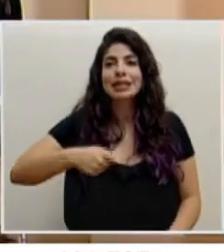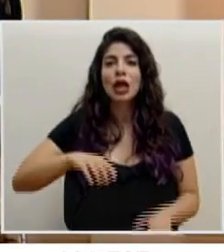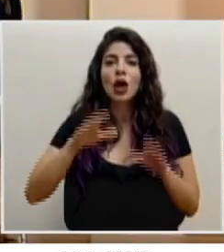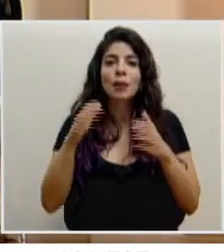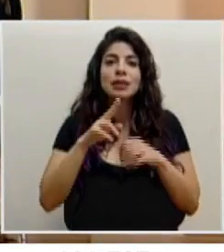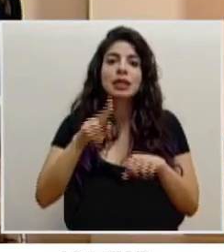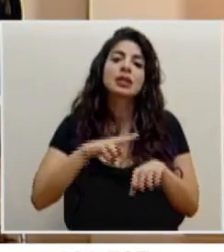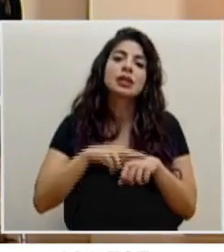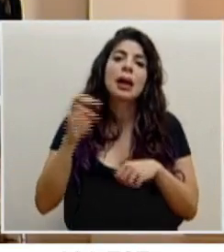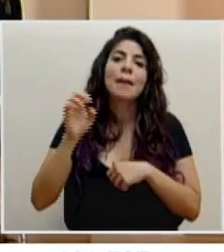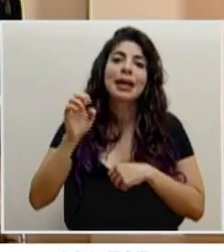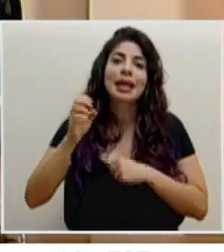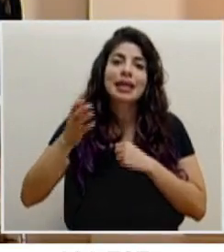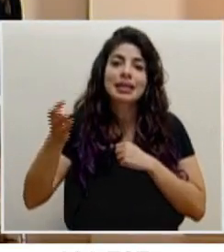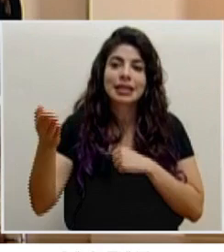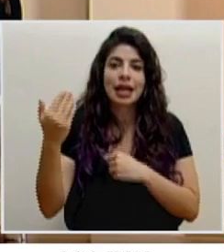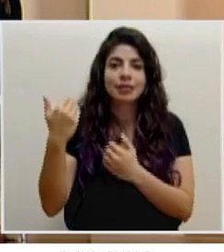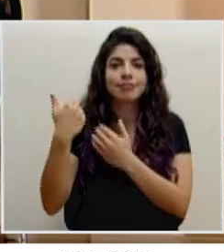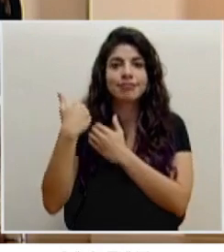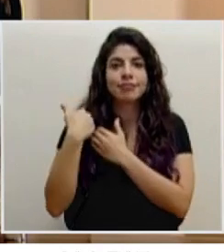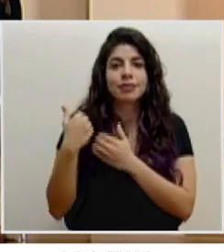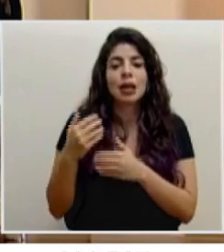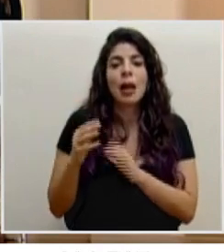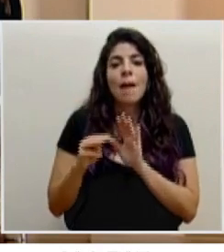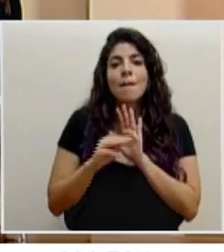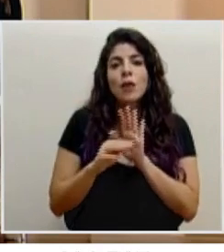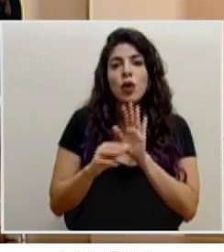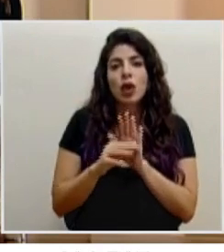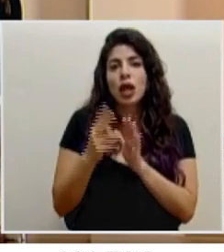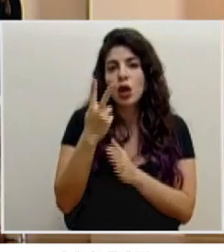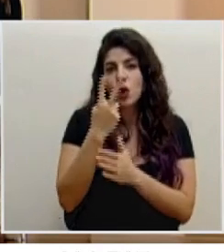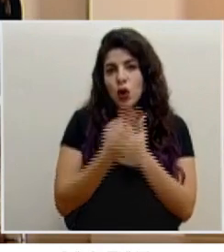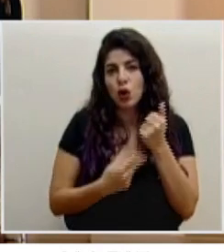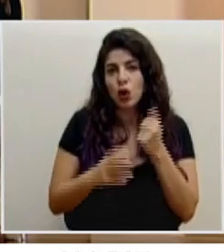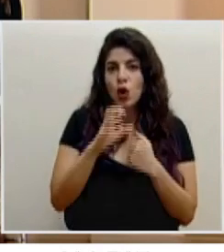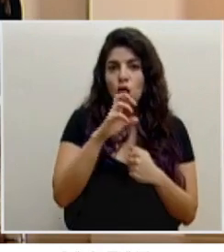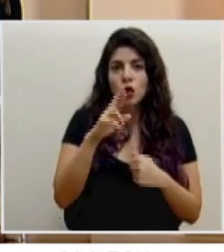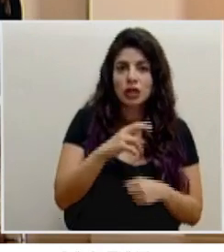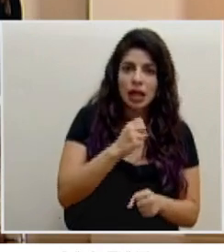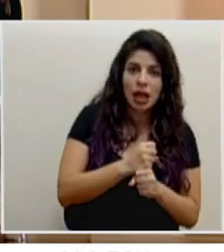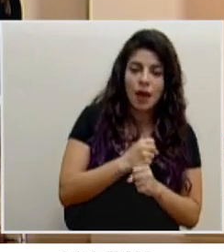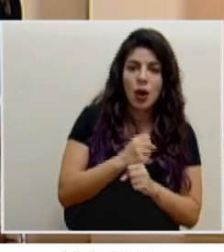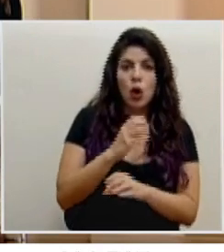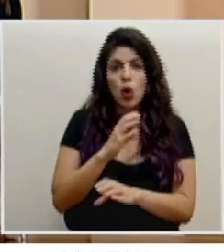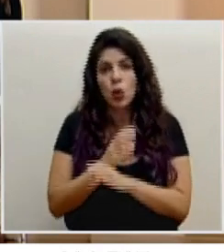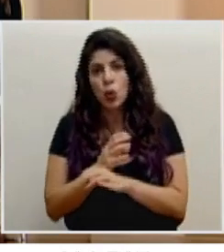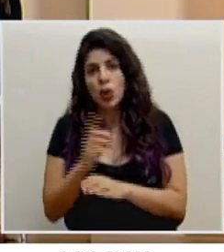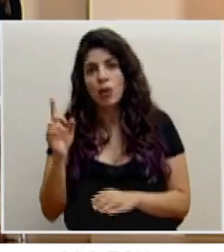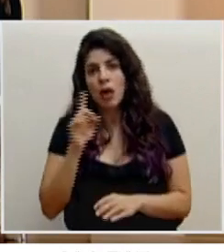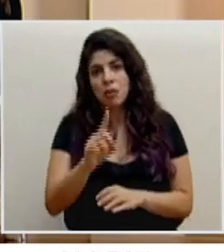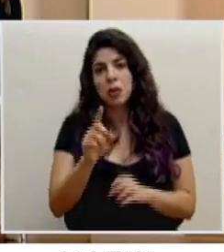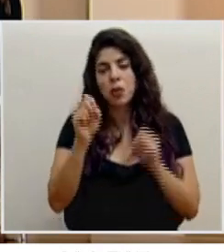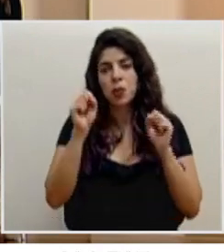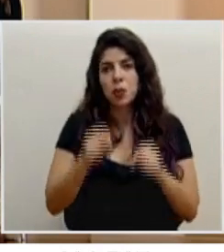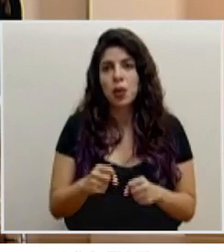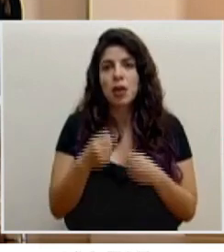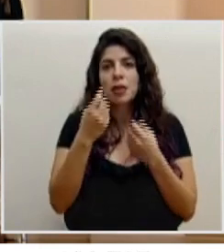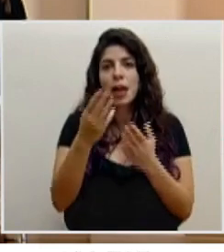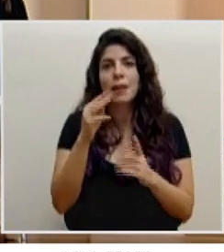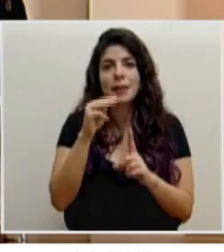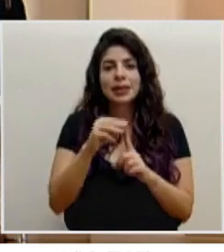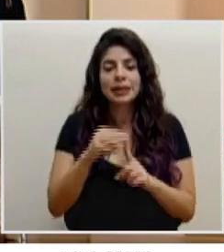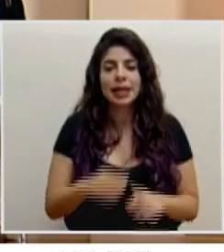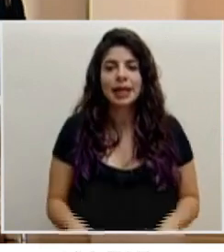Comisión Nacional de Emergencias, que lleva el modelo compartido de Costa Rica Trabaja y se Cuida, pueda también darnos un